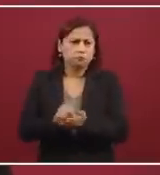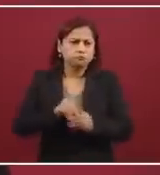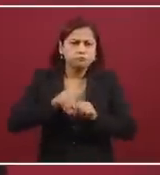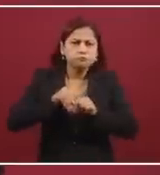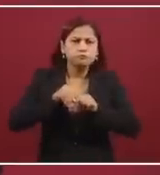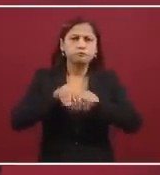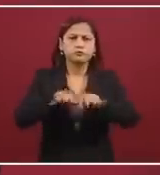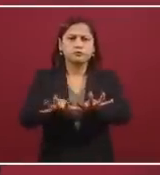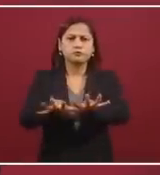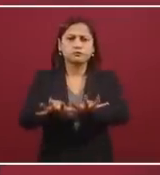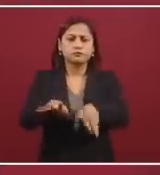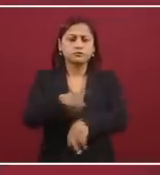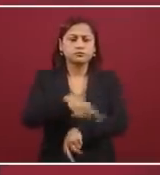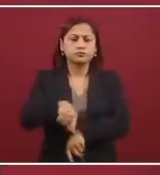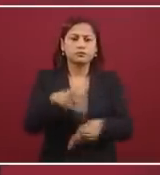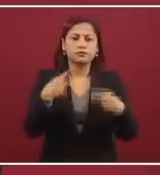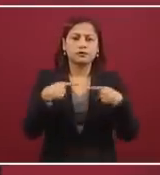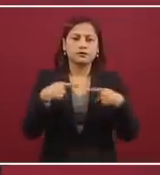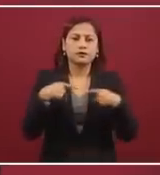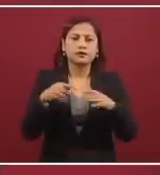y no pasa